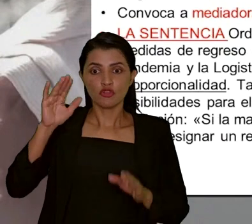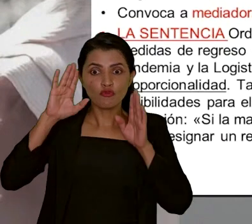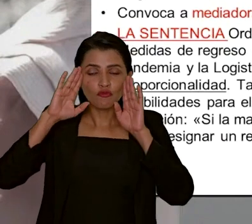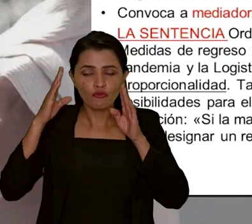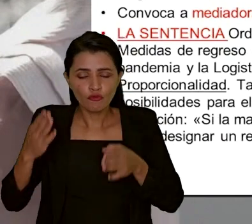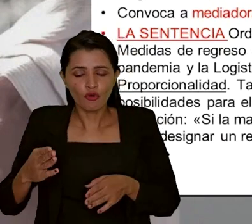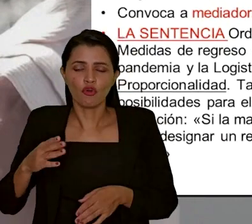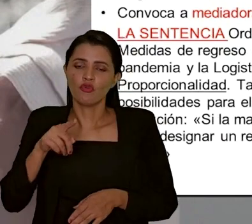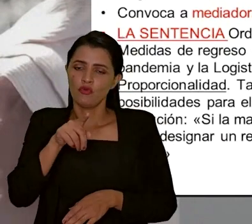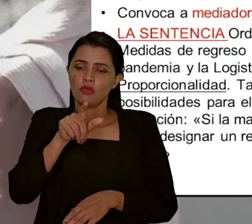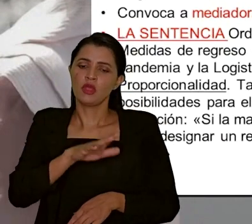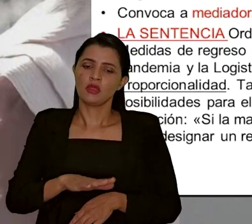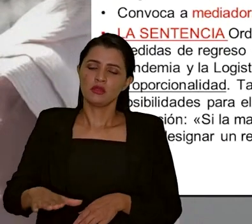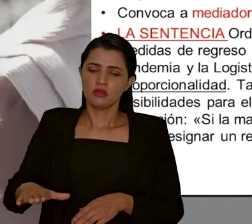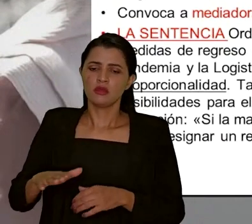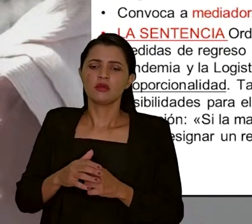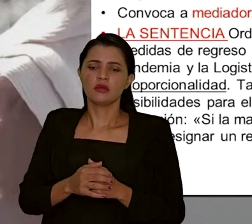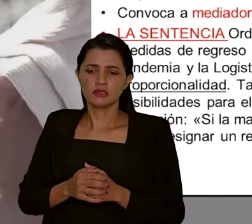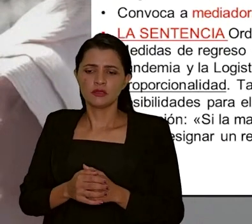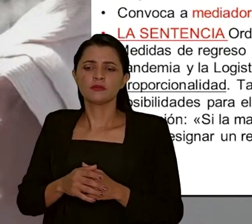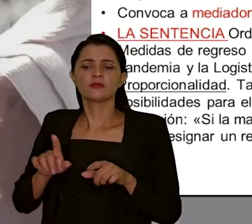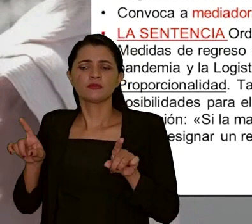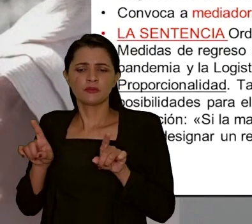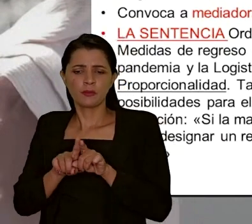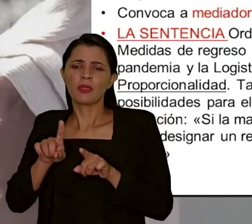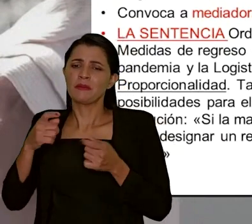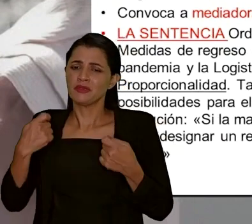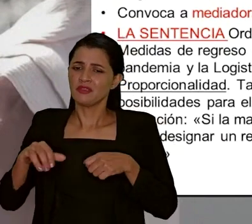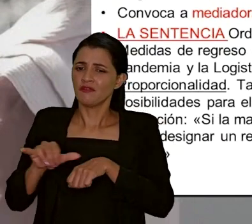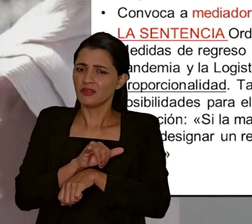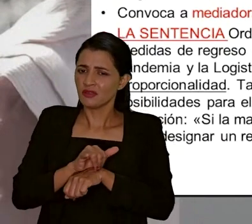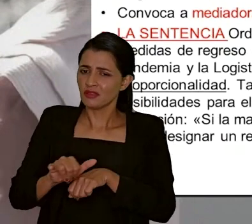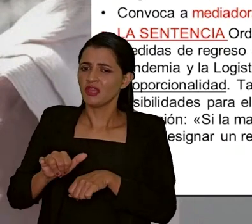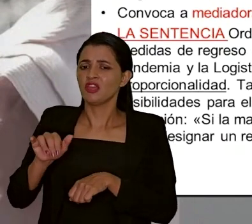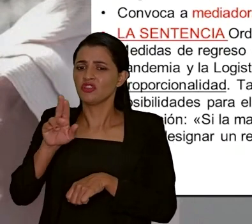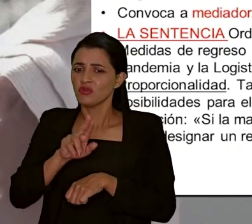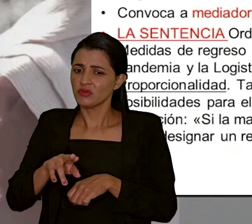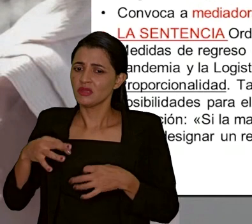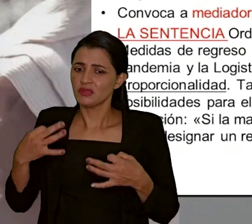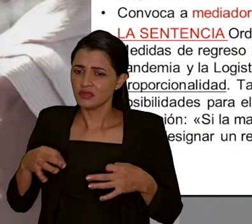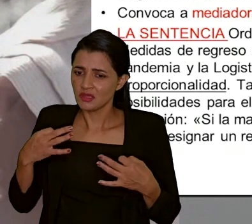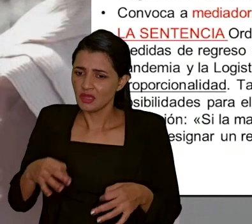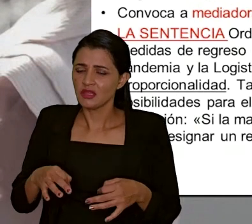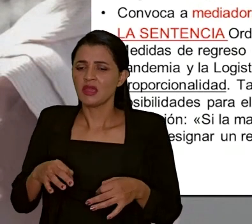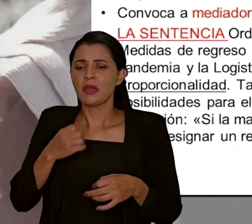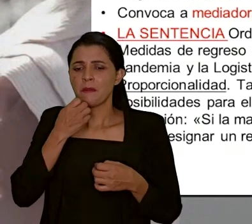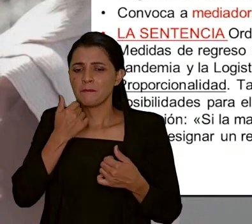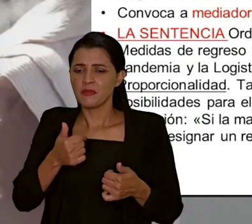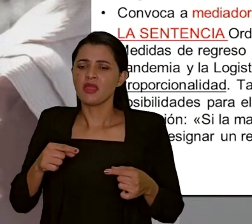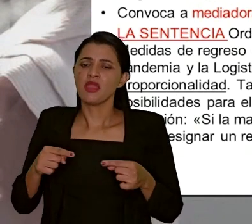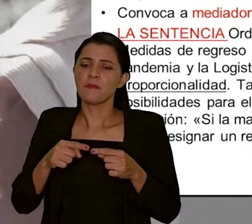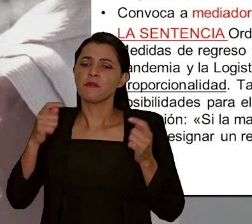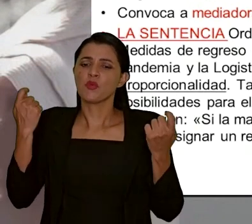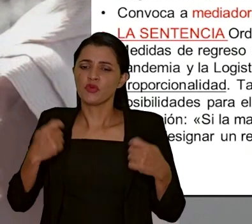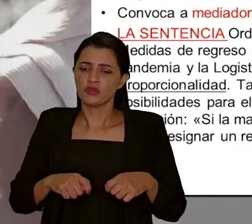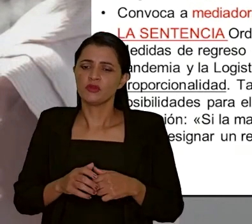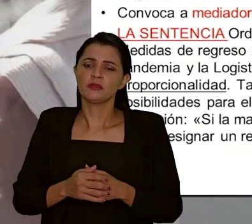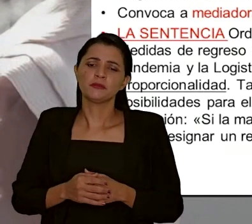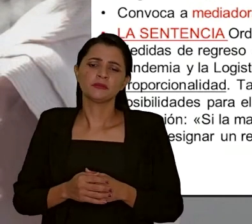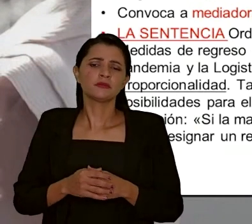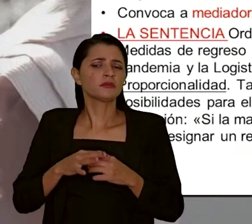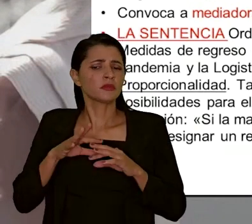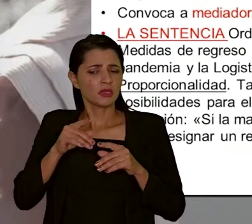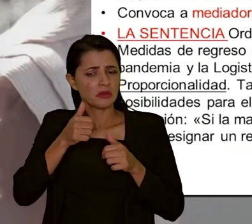tiene la experiencia de ver medidas de regreso seguro que son totalmente desproporcionadas. Esto, si bien son varias las